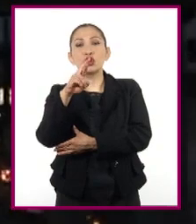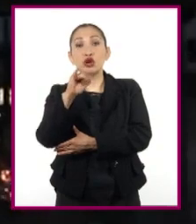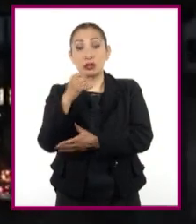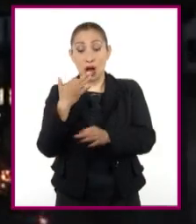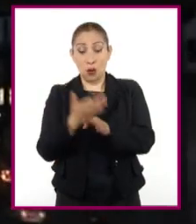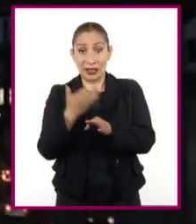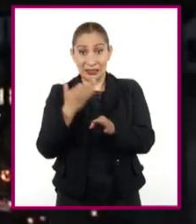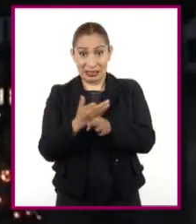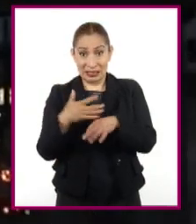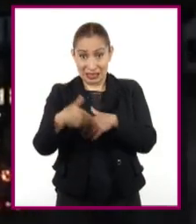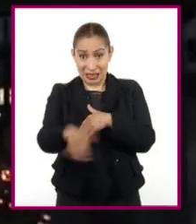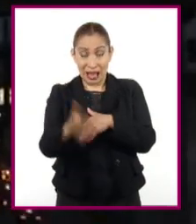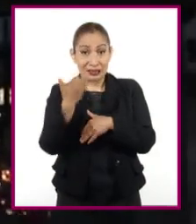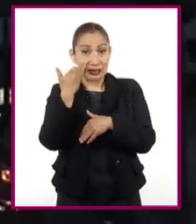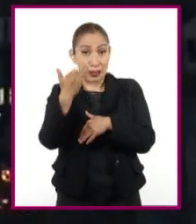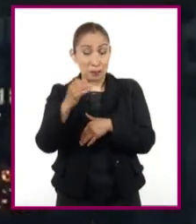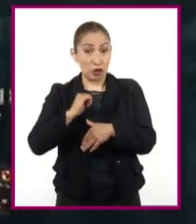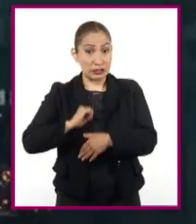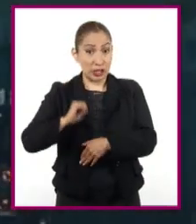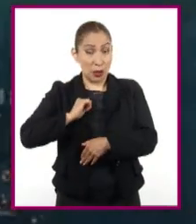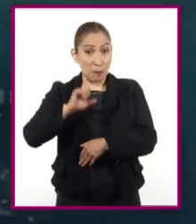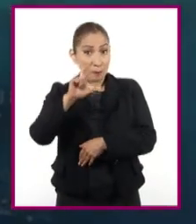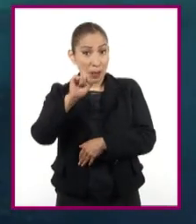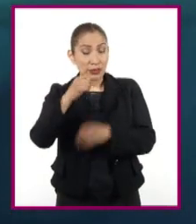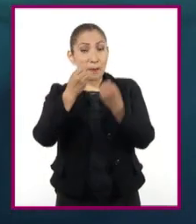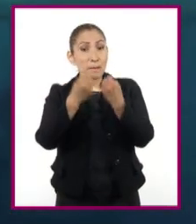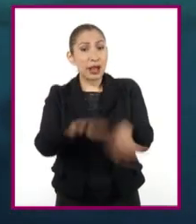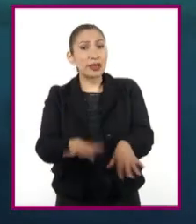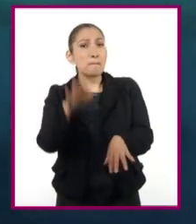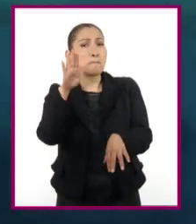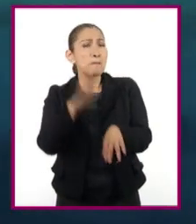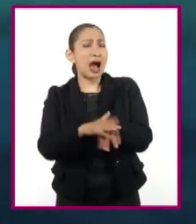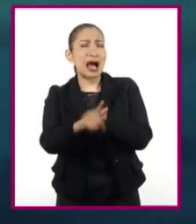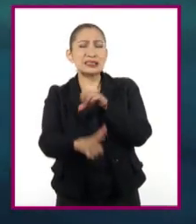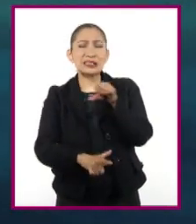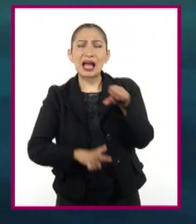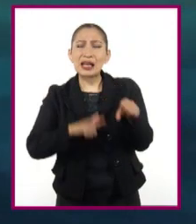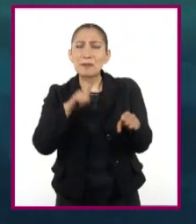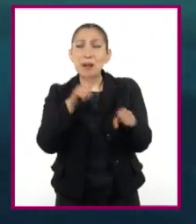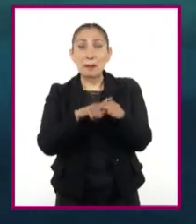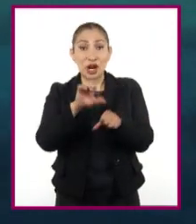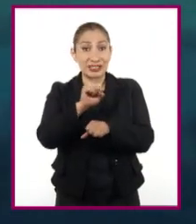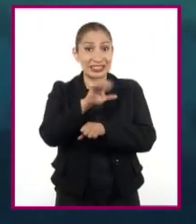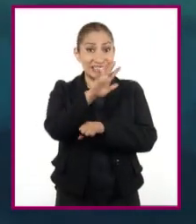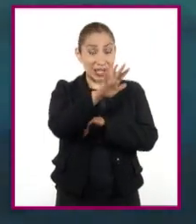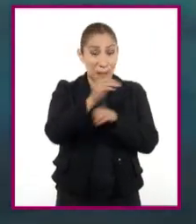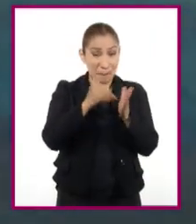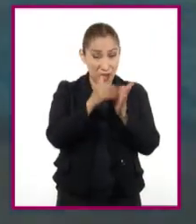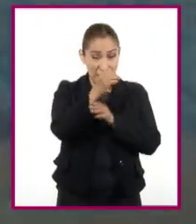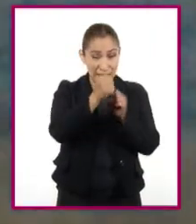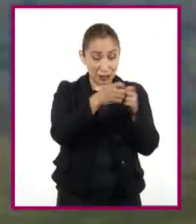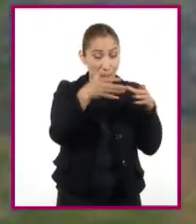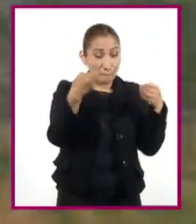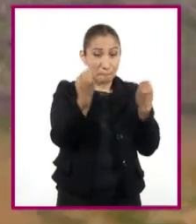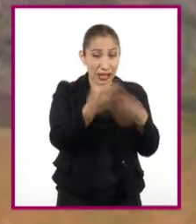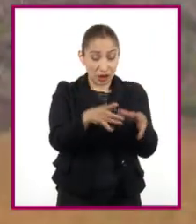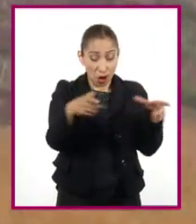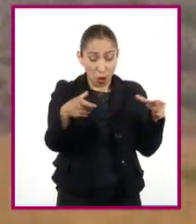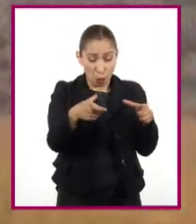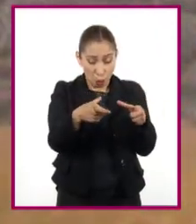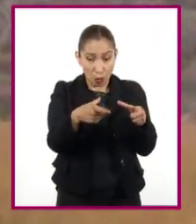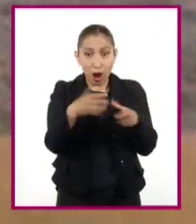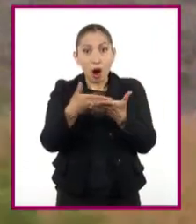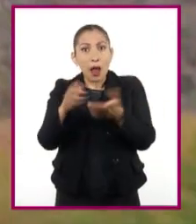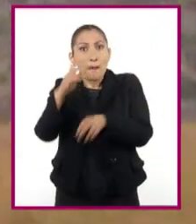y particularmente durante el siglo XX, se perdieron más especies que en los 65 millones de años posteriores a la extinción